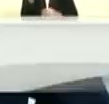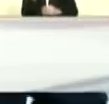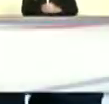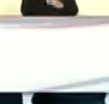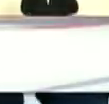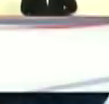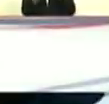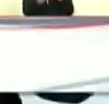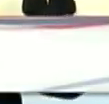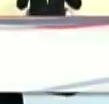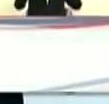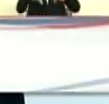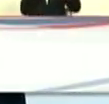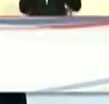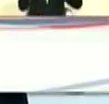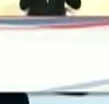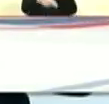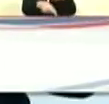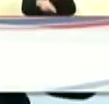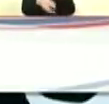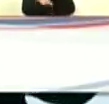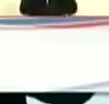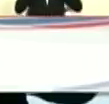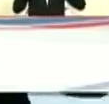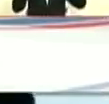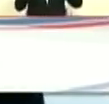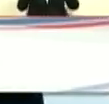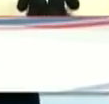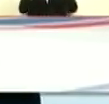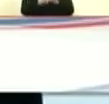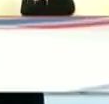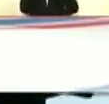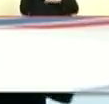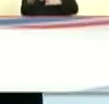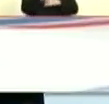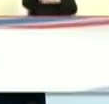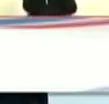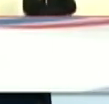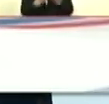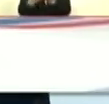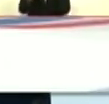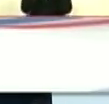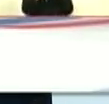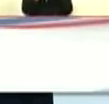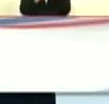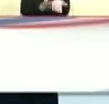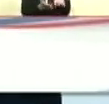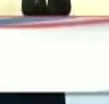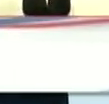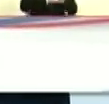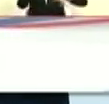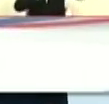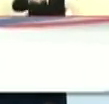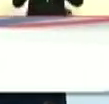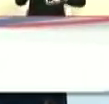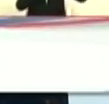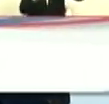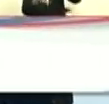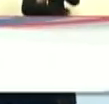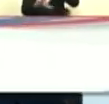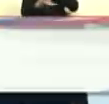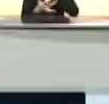acá inaugurando lo que será la primera petroescuela, una granja laboratorio para que toda nuestra